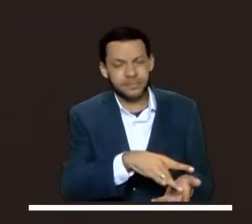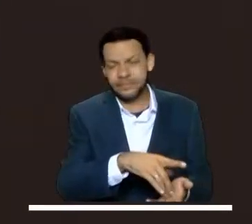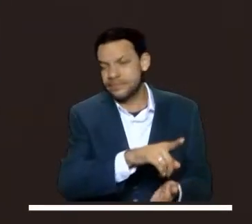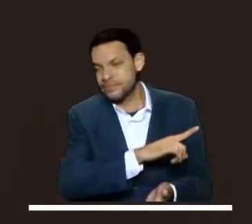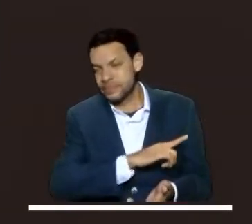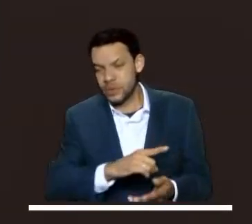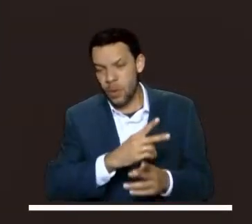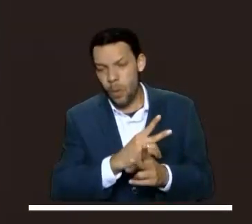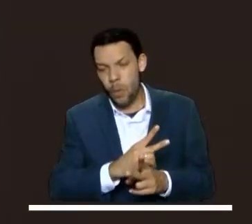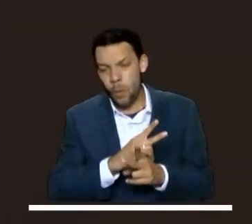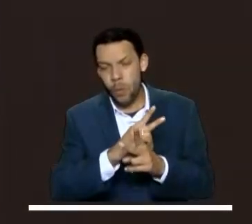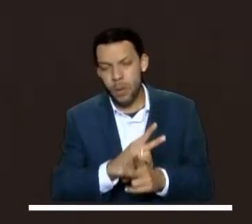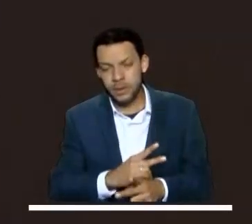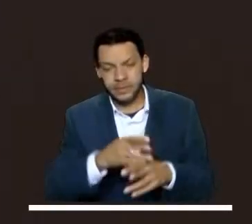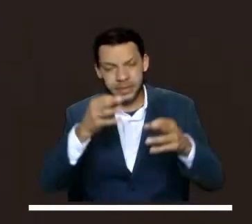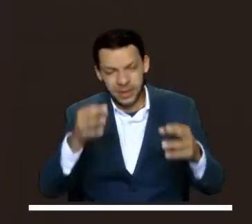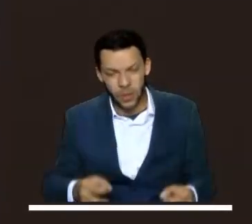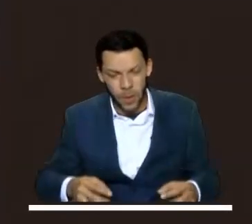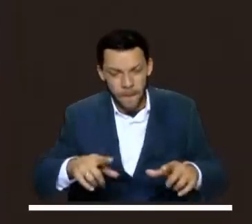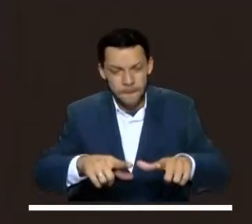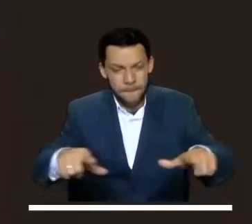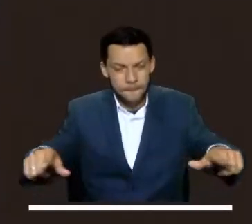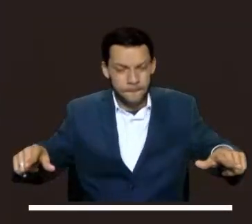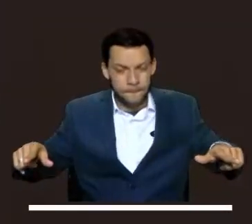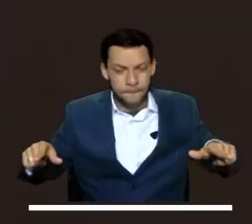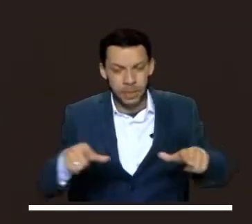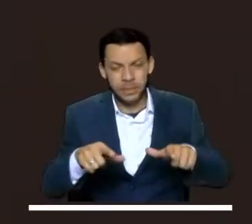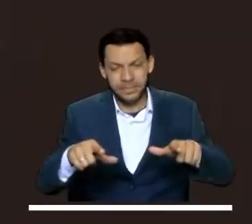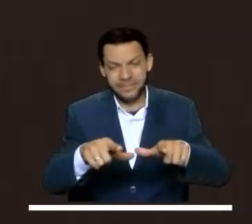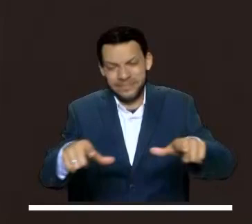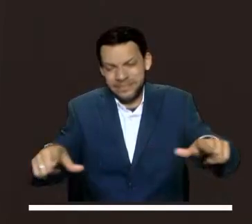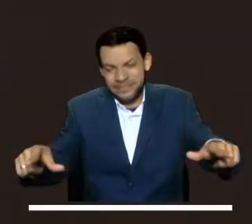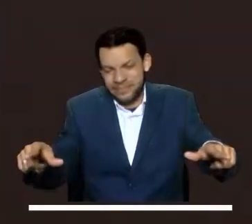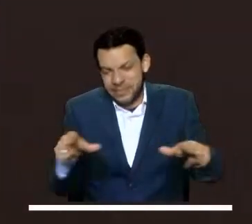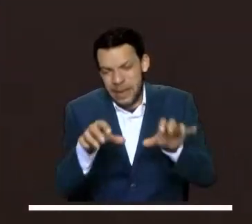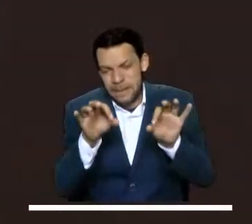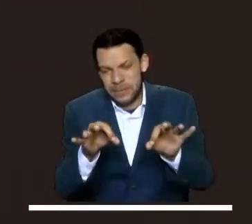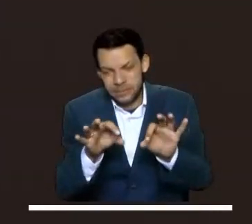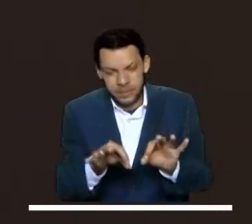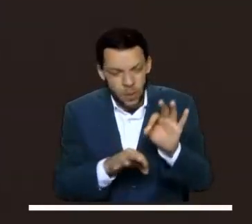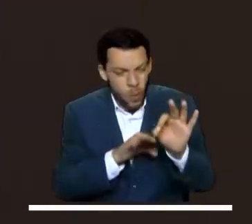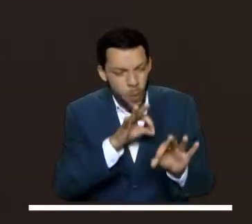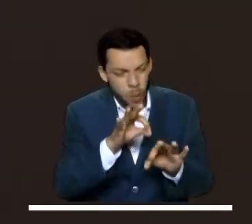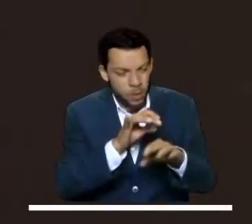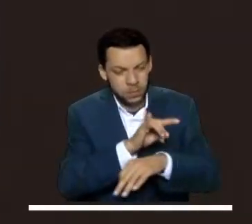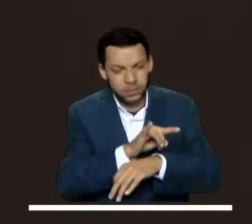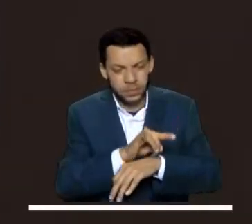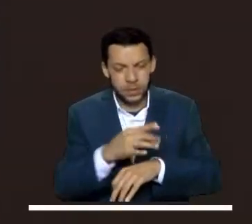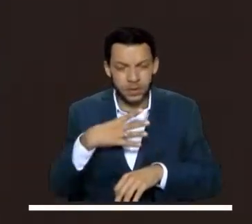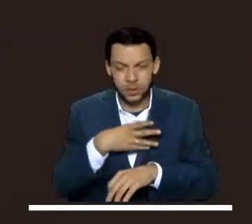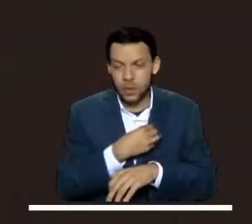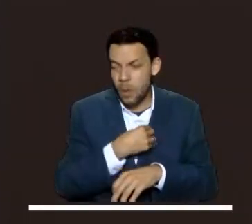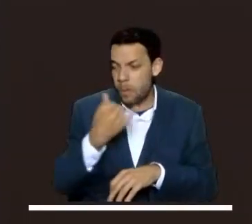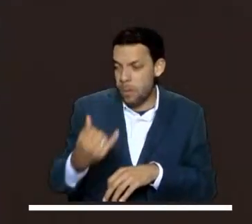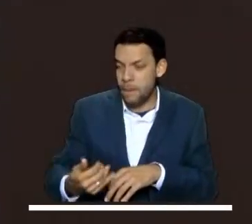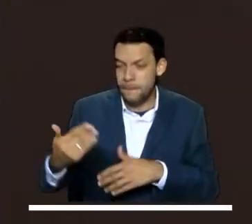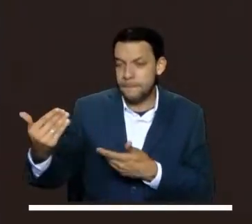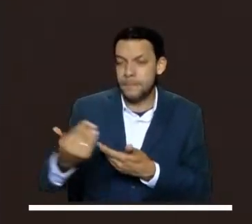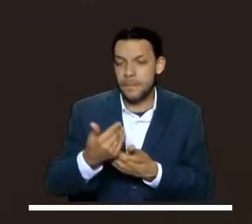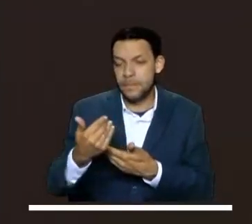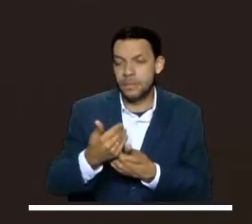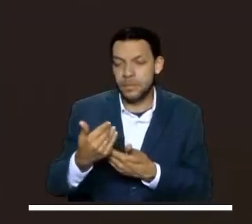bajo el cuidado que garantice la seguridad del paciente, que es lo que se está haciendo en este momento en el consultorio del doctor Luis Guillermo